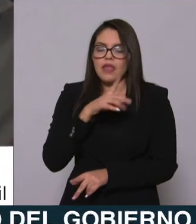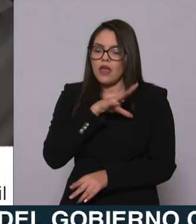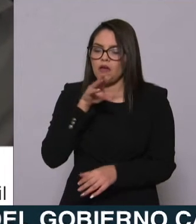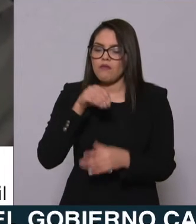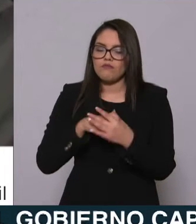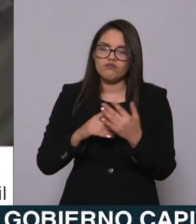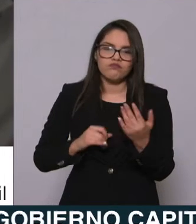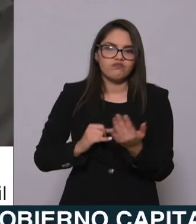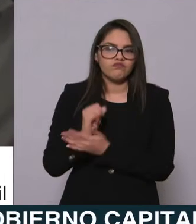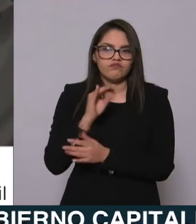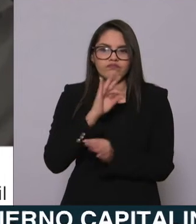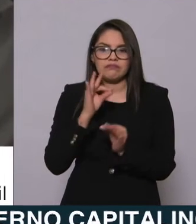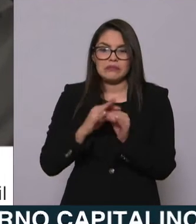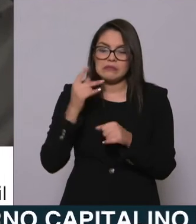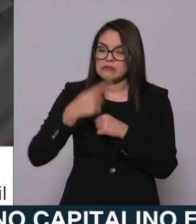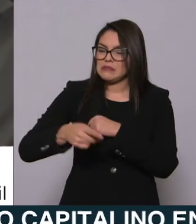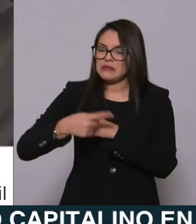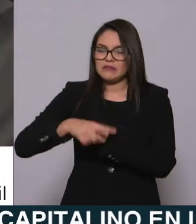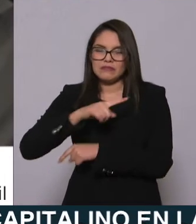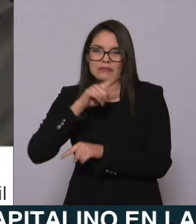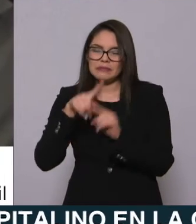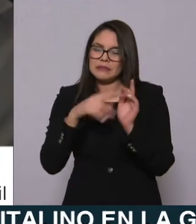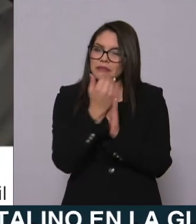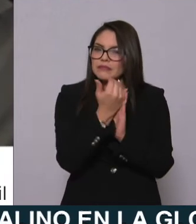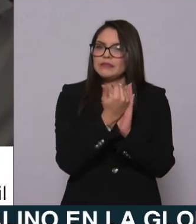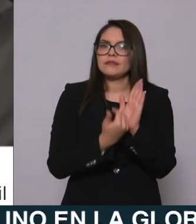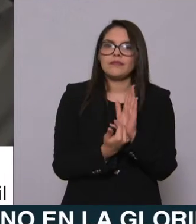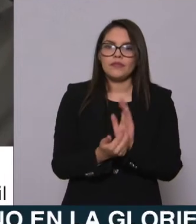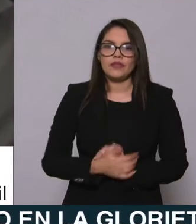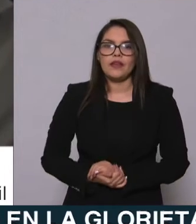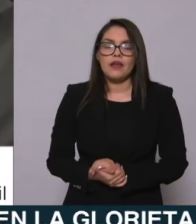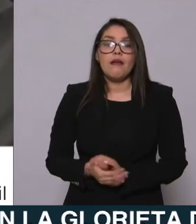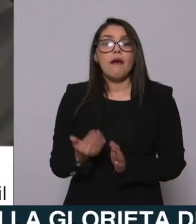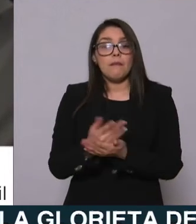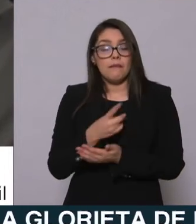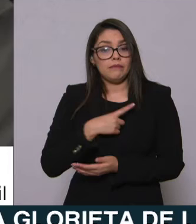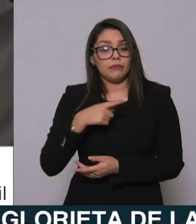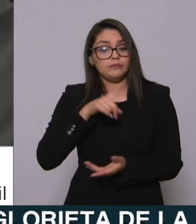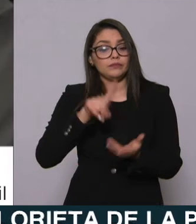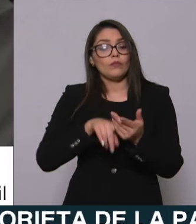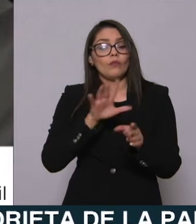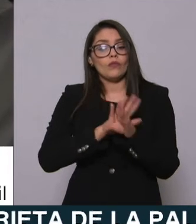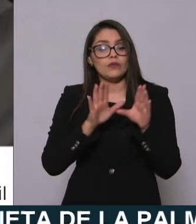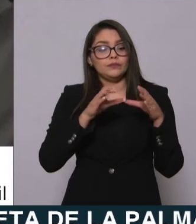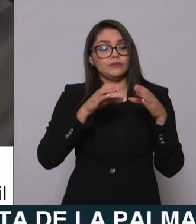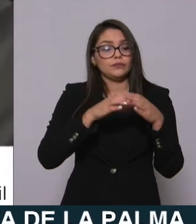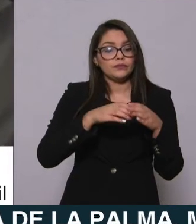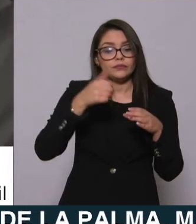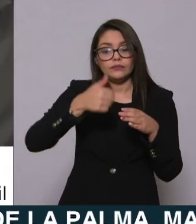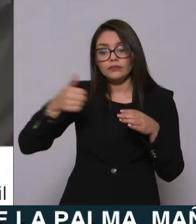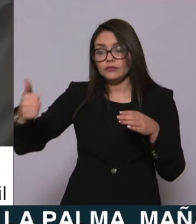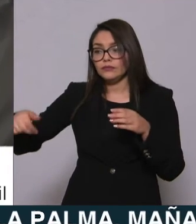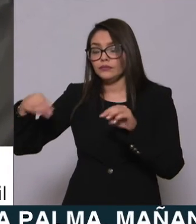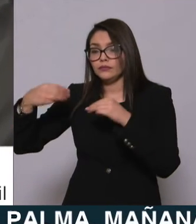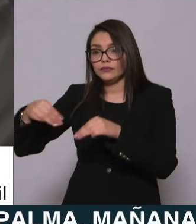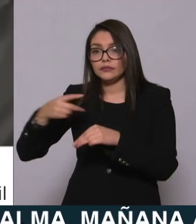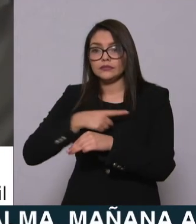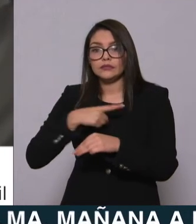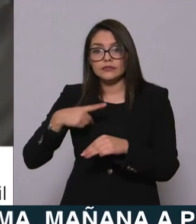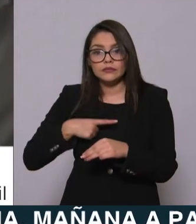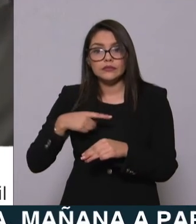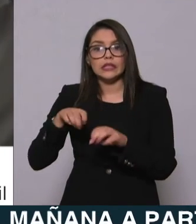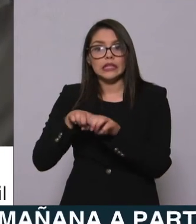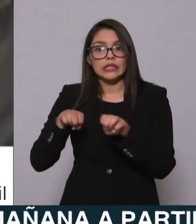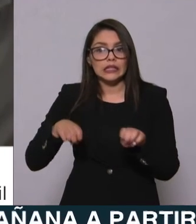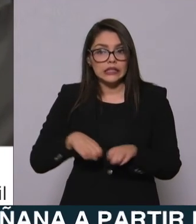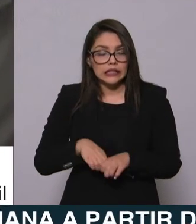el riesgo de cada uno de los mercados. Se va a revisar también que tengan debidamente constituido su comité interno de protección civil, que tengan brigadas,